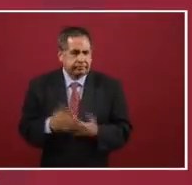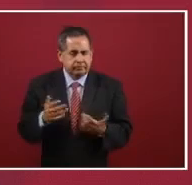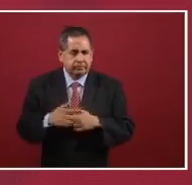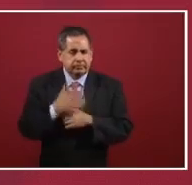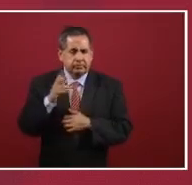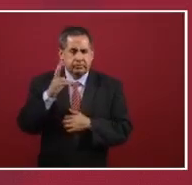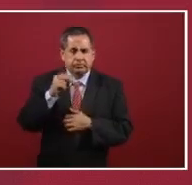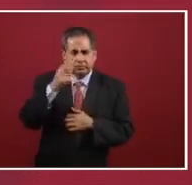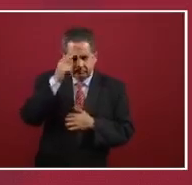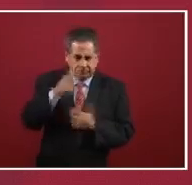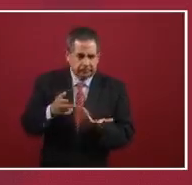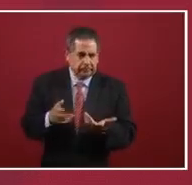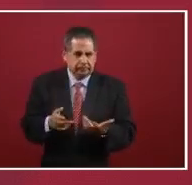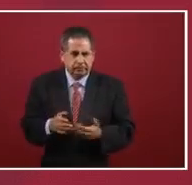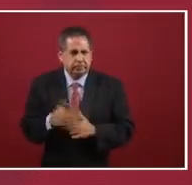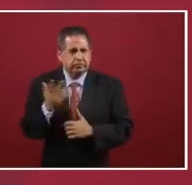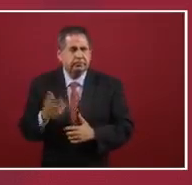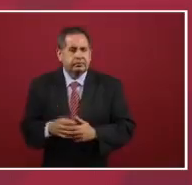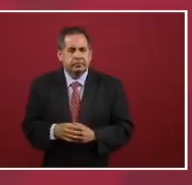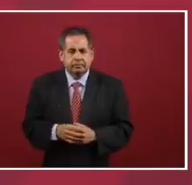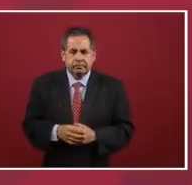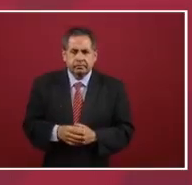no a México?